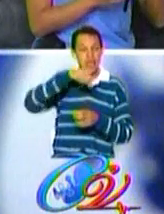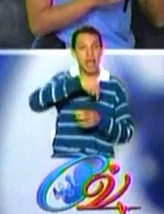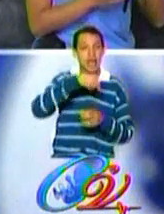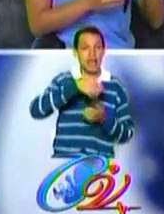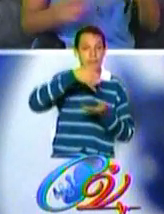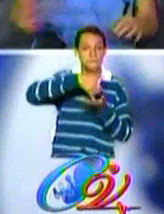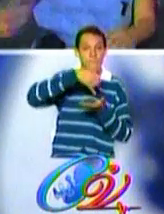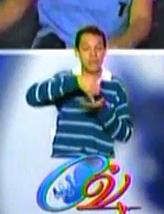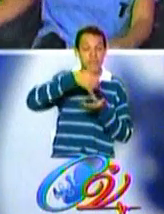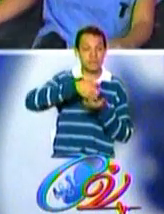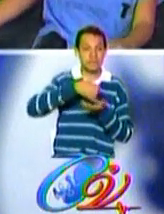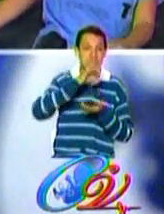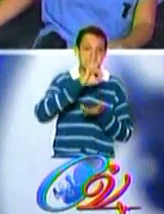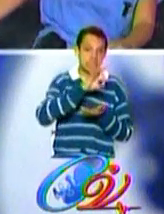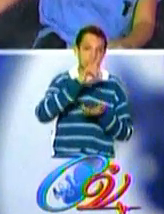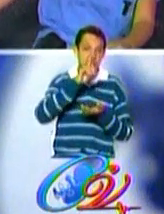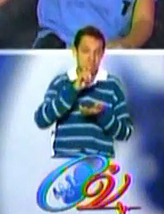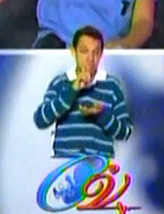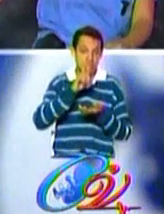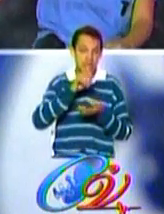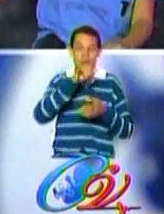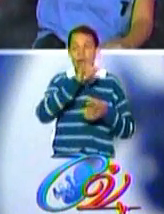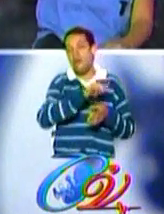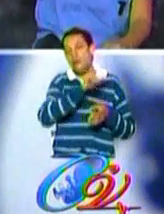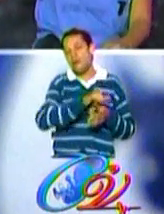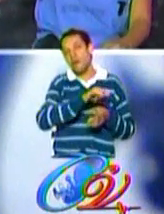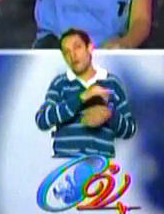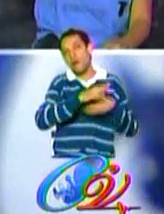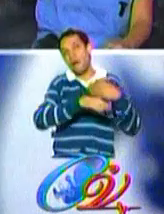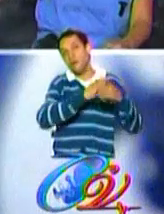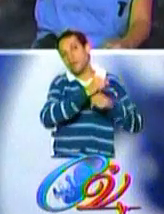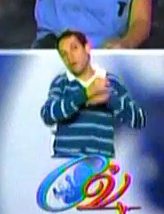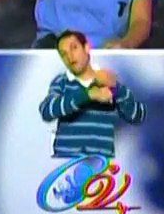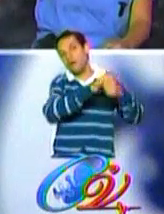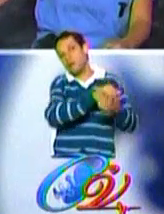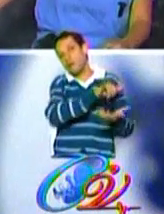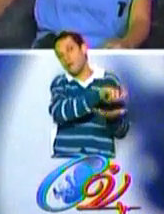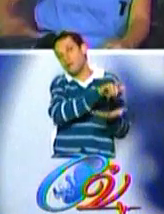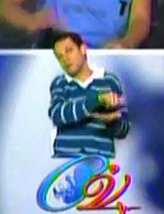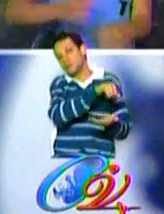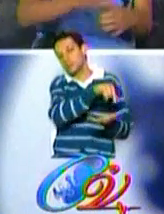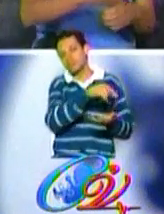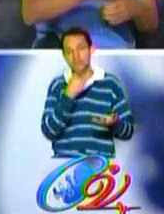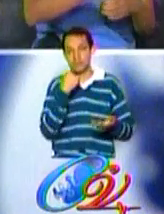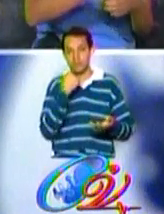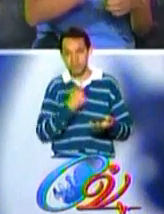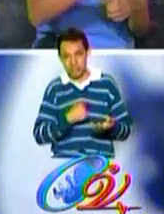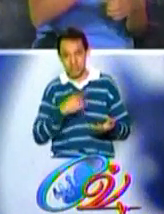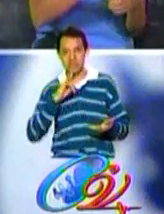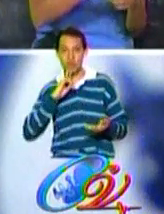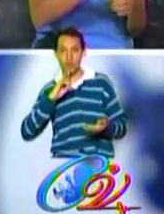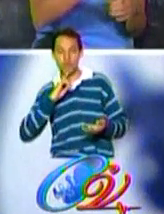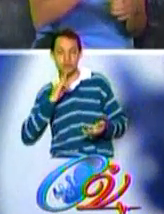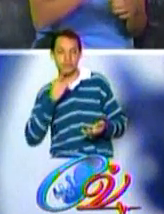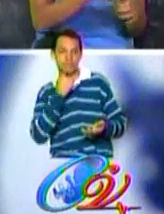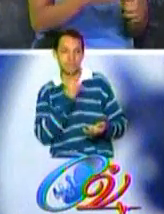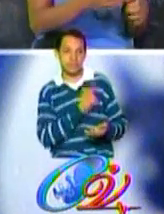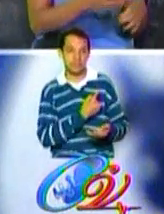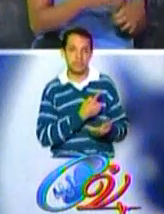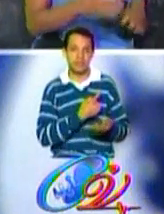más este componente, ¿cierto? Entonces allá recomiendan tomar agua que diga, pues que venga en un